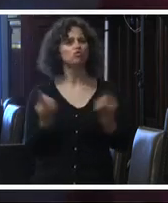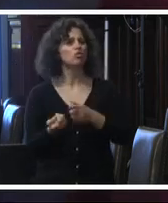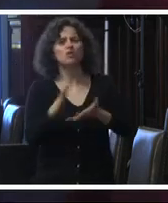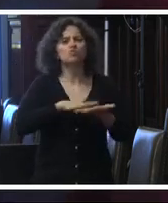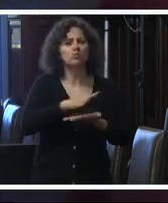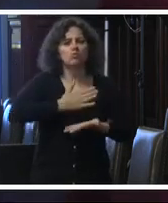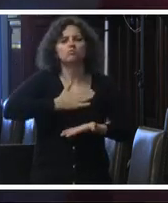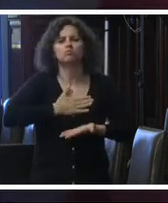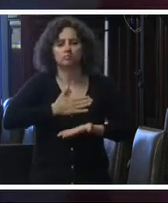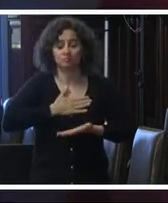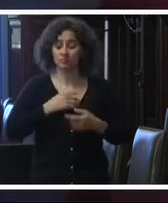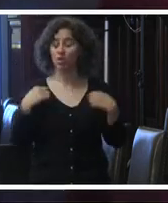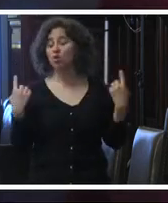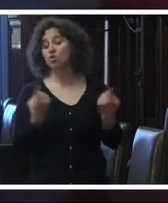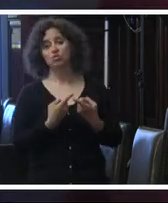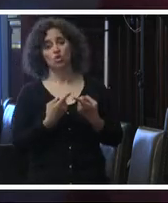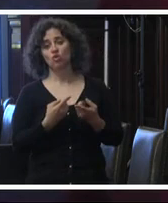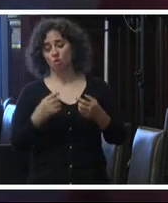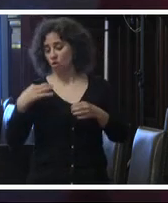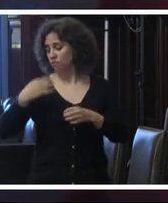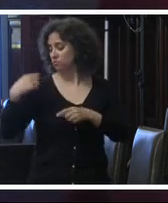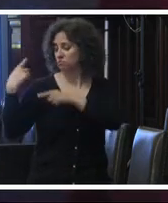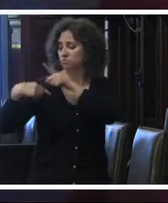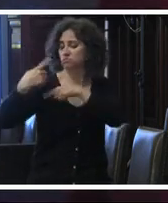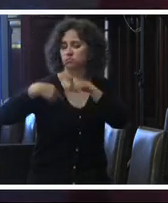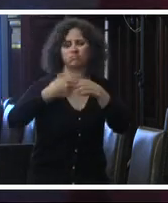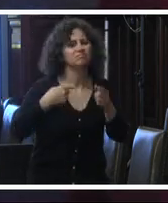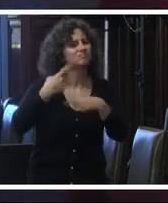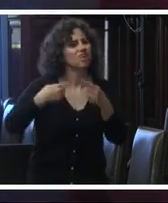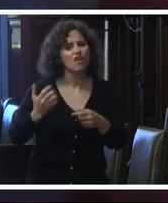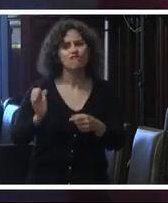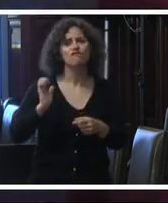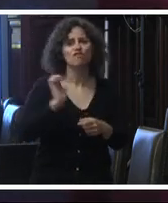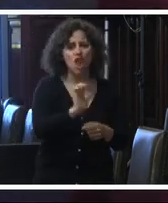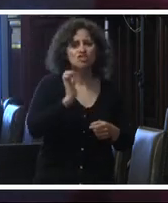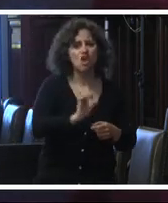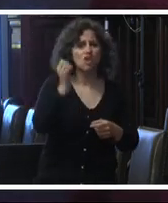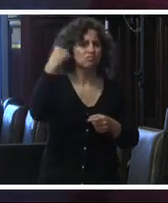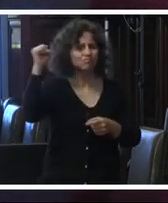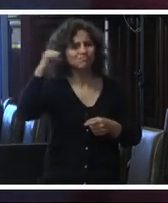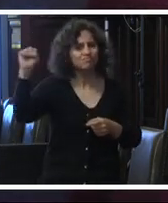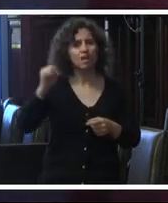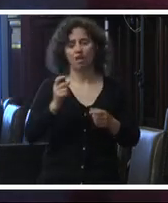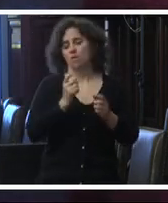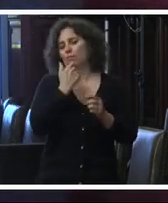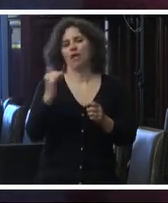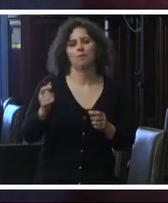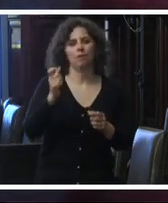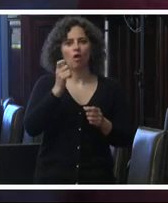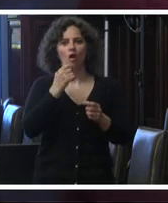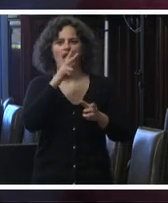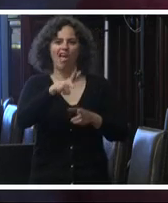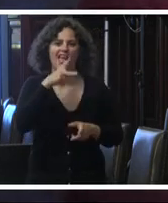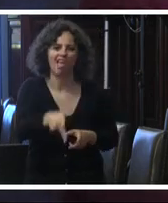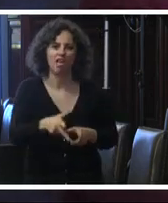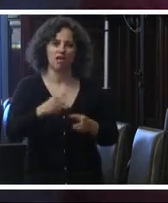pasando. Hemos vivido y seguimos viviendo muchas violaciones, ya sea verbales,